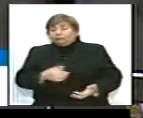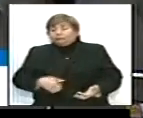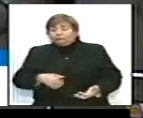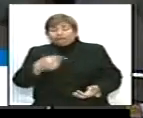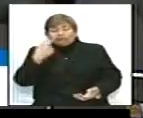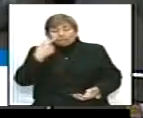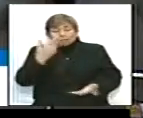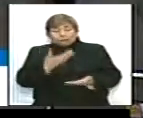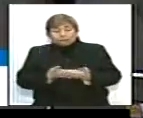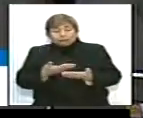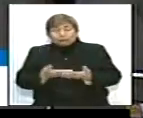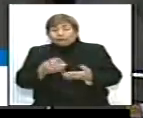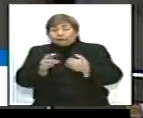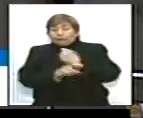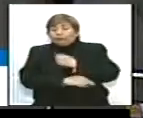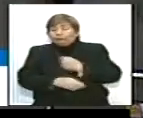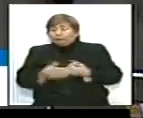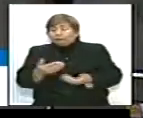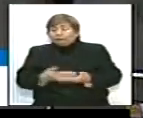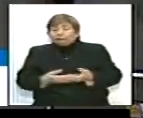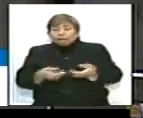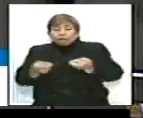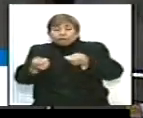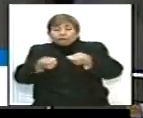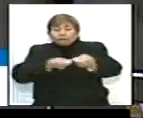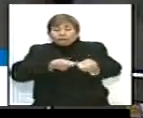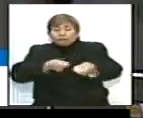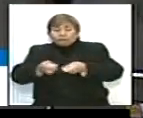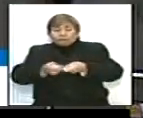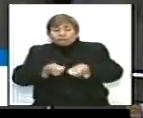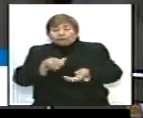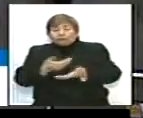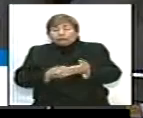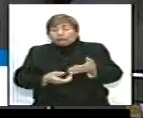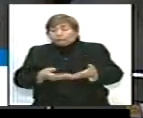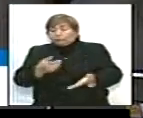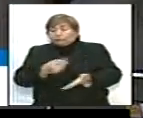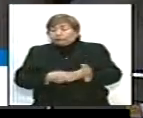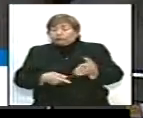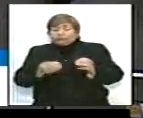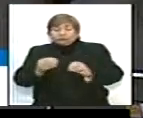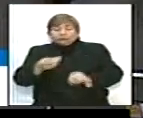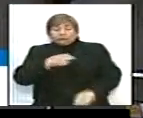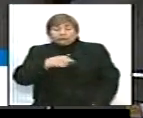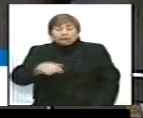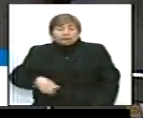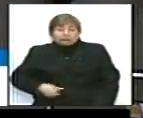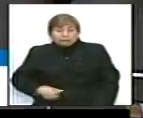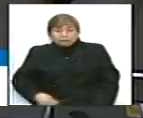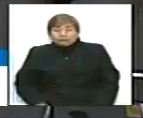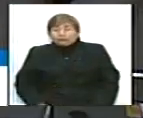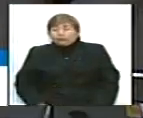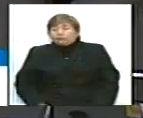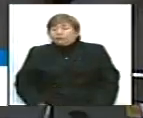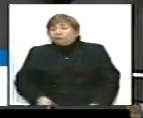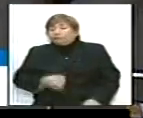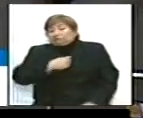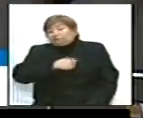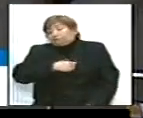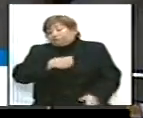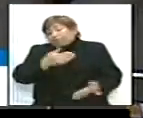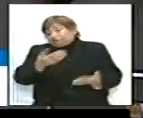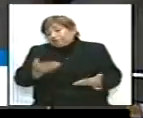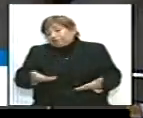notar que a este país lo que le falta es un liderazgo que a quien le corresponde es al presidente de la República, que